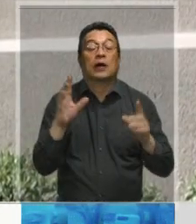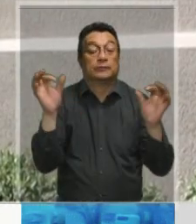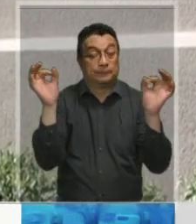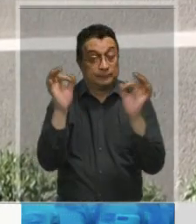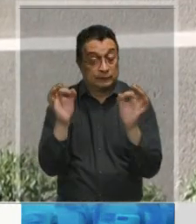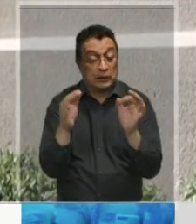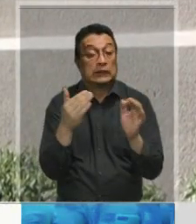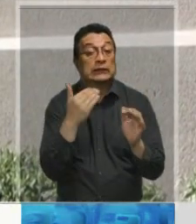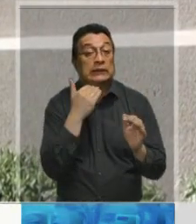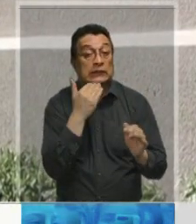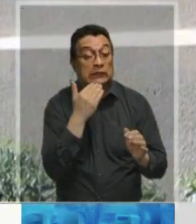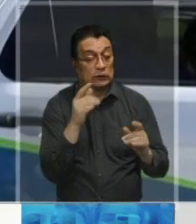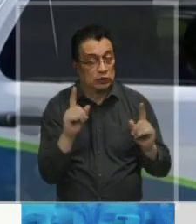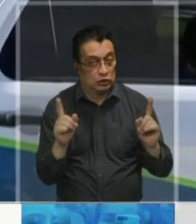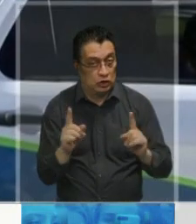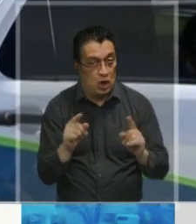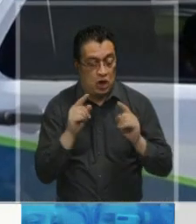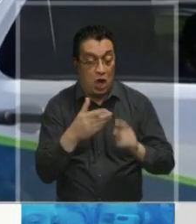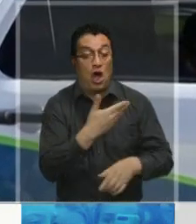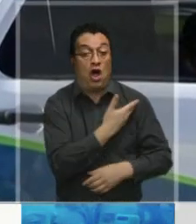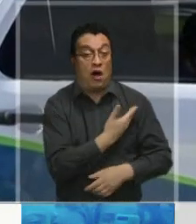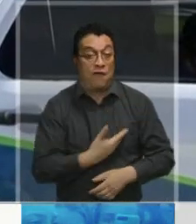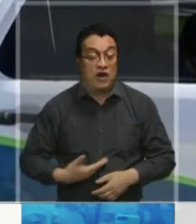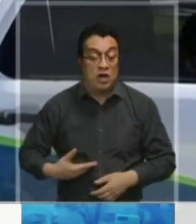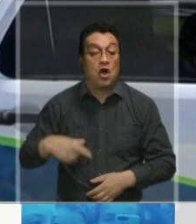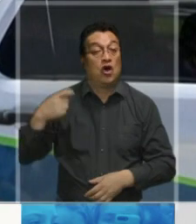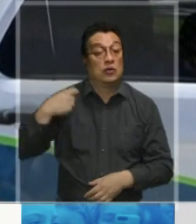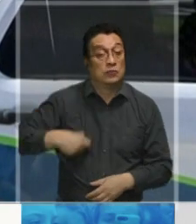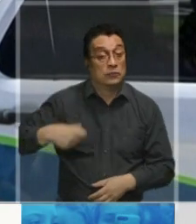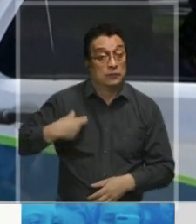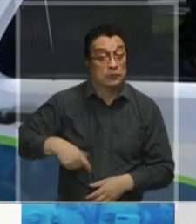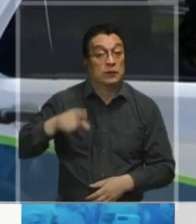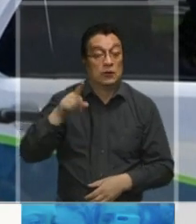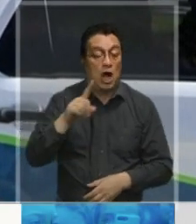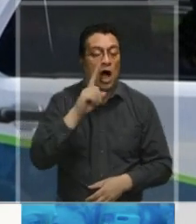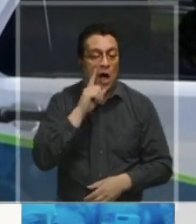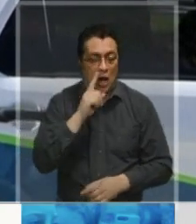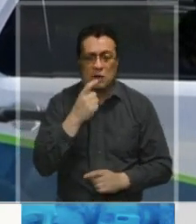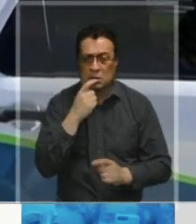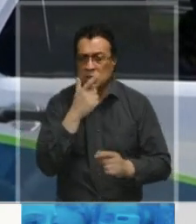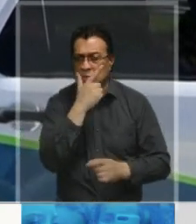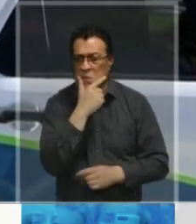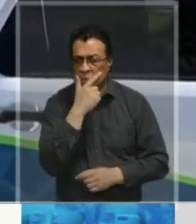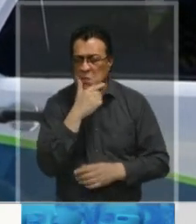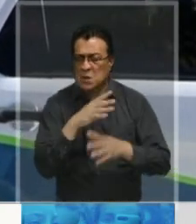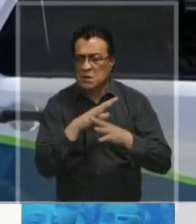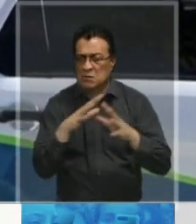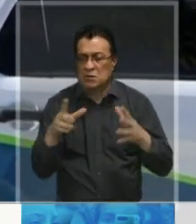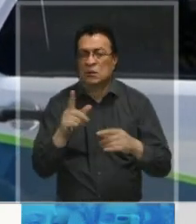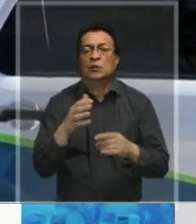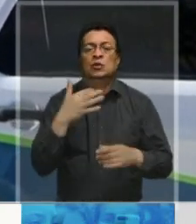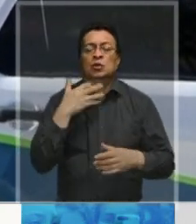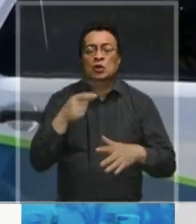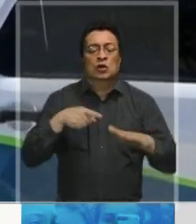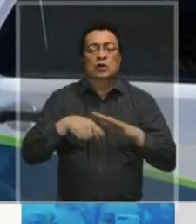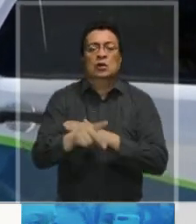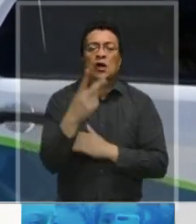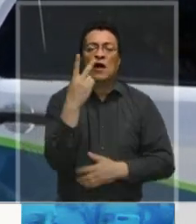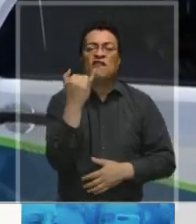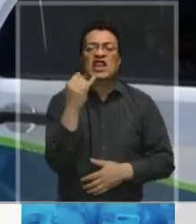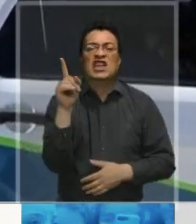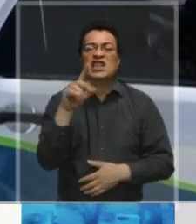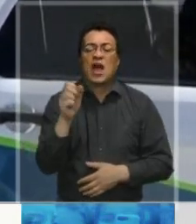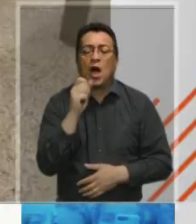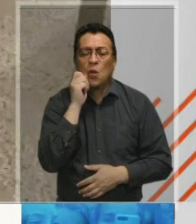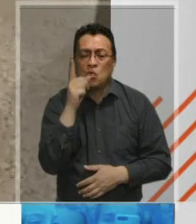no menor que el gobierno norteamericano ha estado haciendo una serie de cuestionamientos. Por ejemplo, ¿con qué visa ingresó Jair Bolsonaro a Estados Unidos?